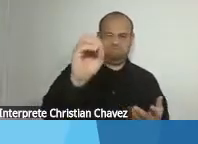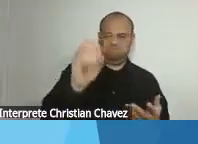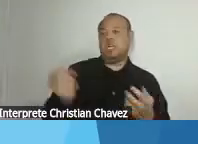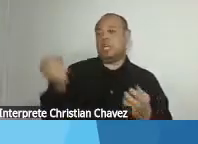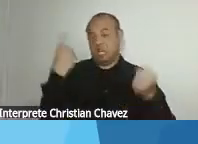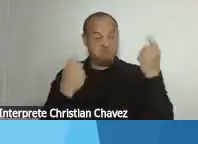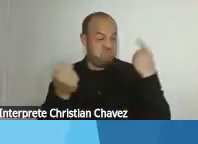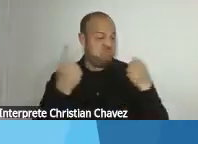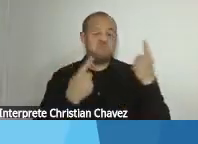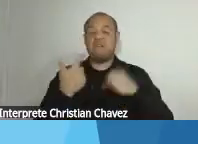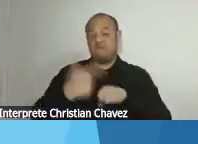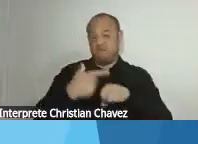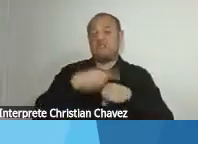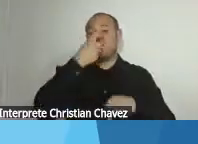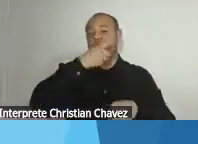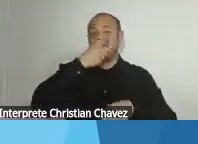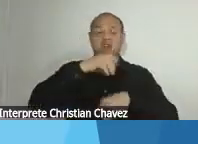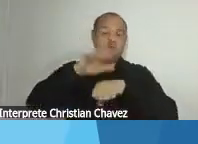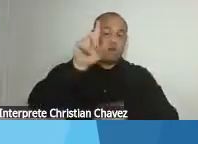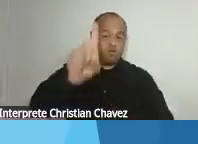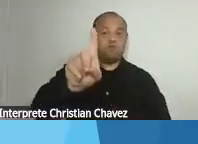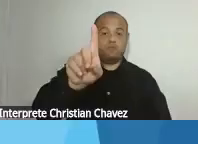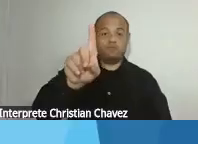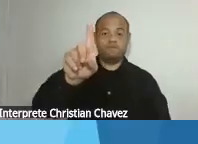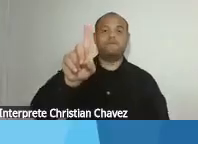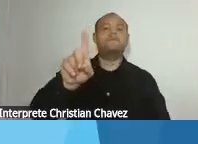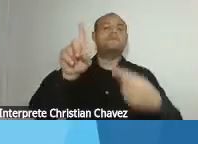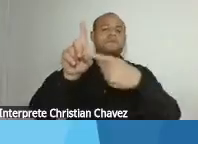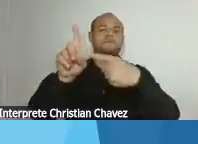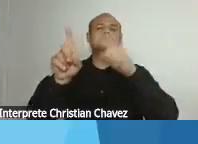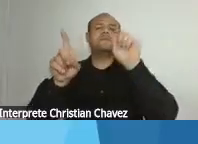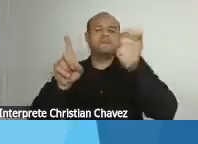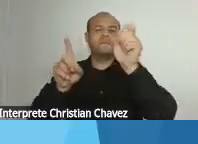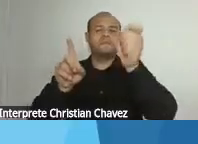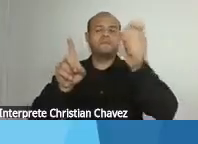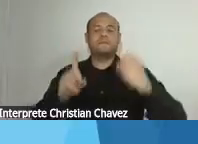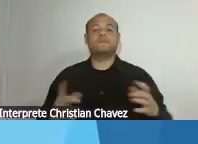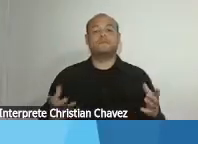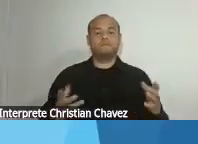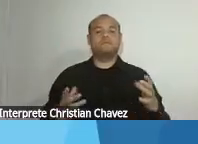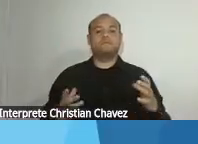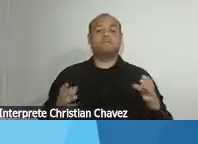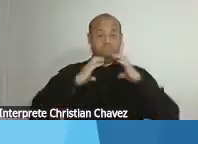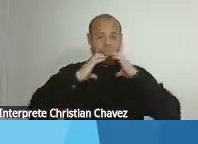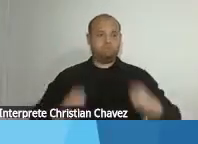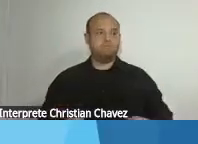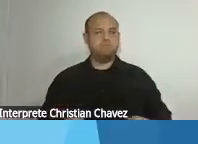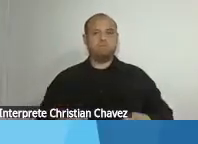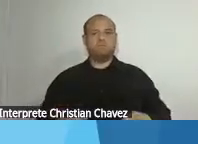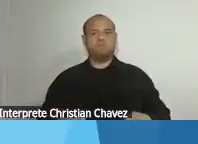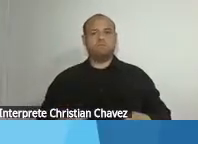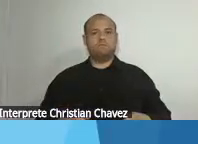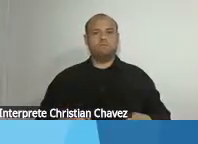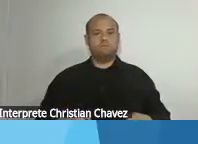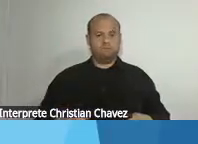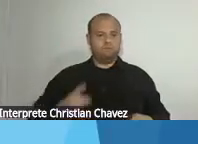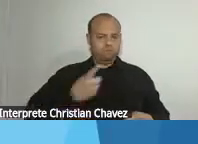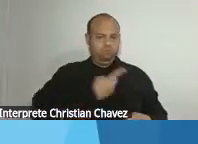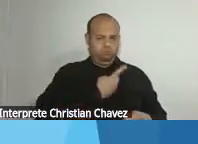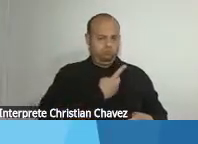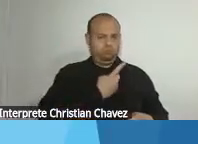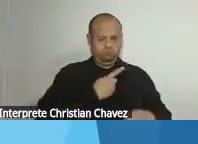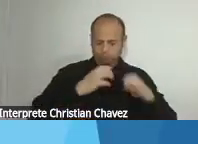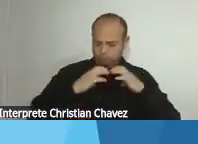tipo 1 es una enfermedad autoinmune, ¿sí? ¿Qué significa eso? Que nuestro propio sistema